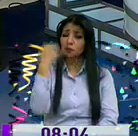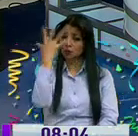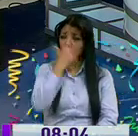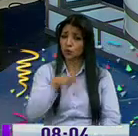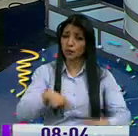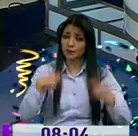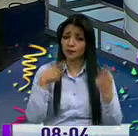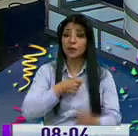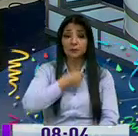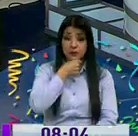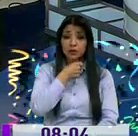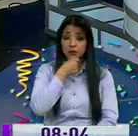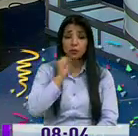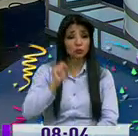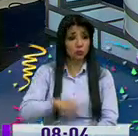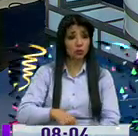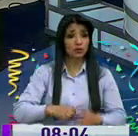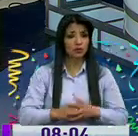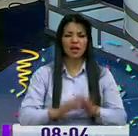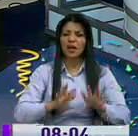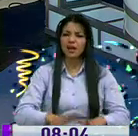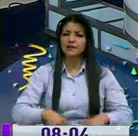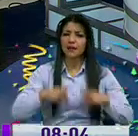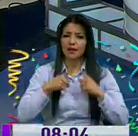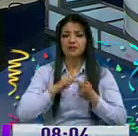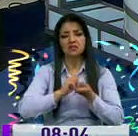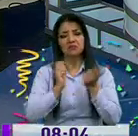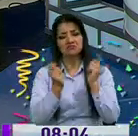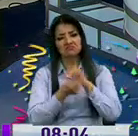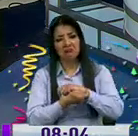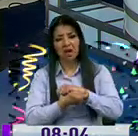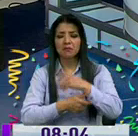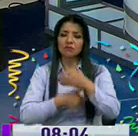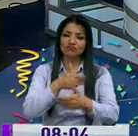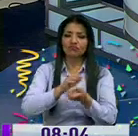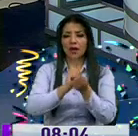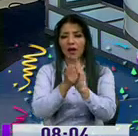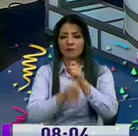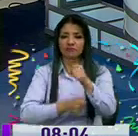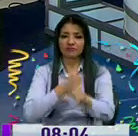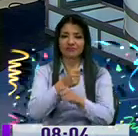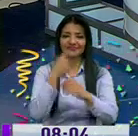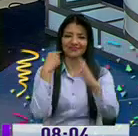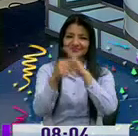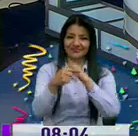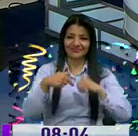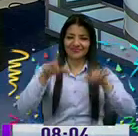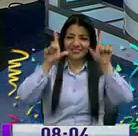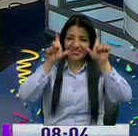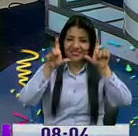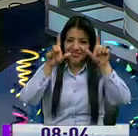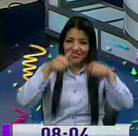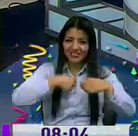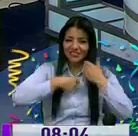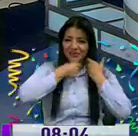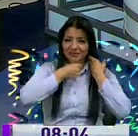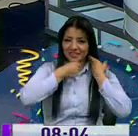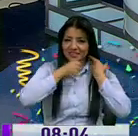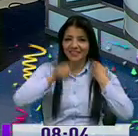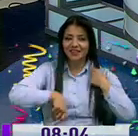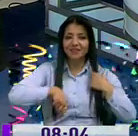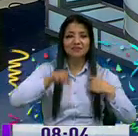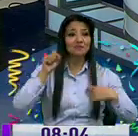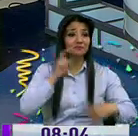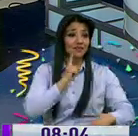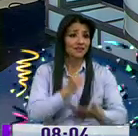vivir cada etapa. Claro, cada etapa de la vida, uno va caminando, o sea, ya, yo les mandé la foto de estos, del aplicativo, cómo estaré en 20, 25